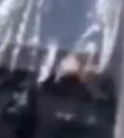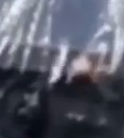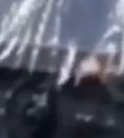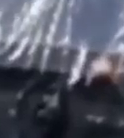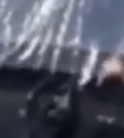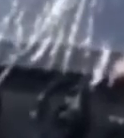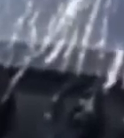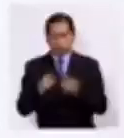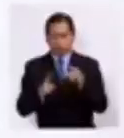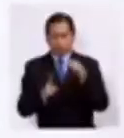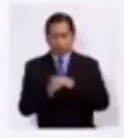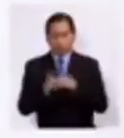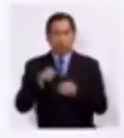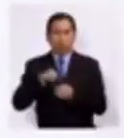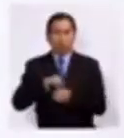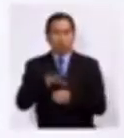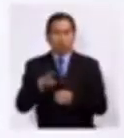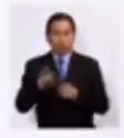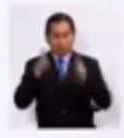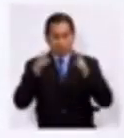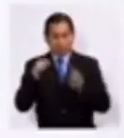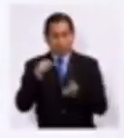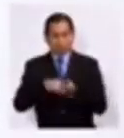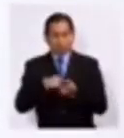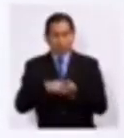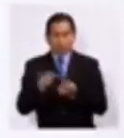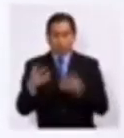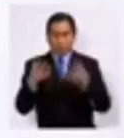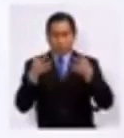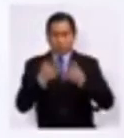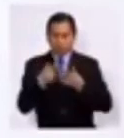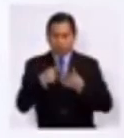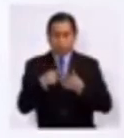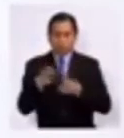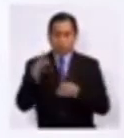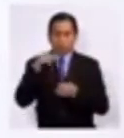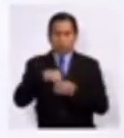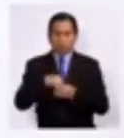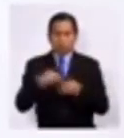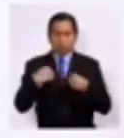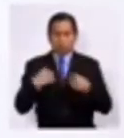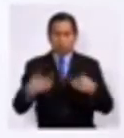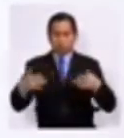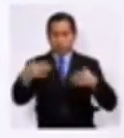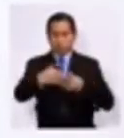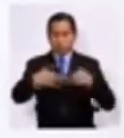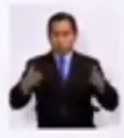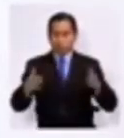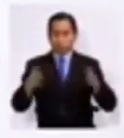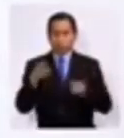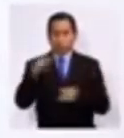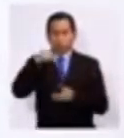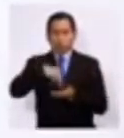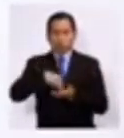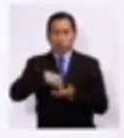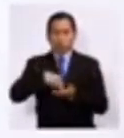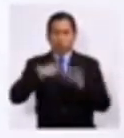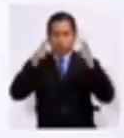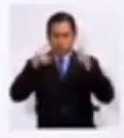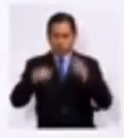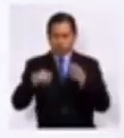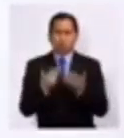y la malaria estos equipos incluyen caminos de bioseguridad y centrífugas